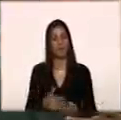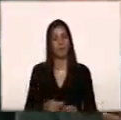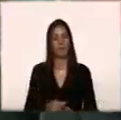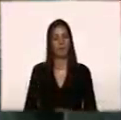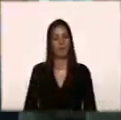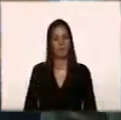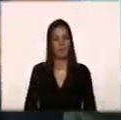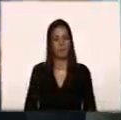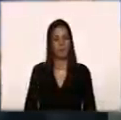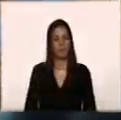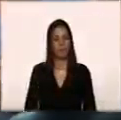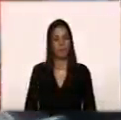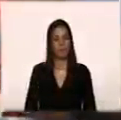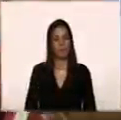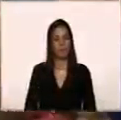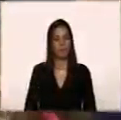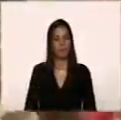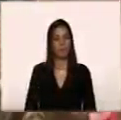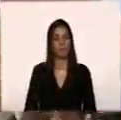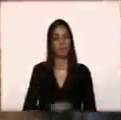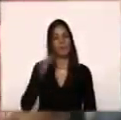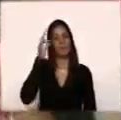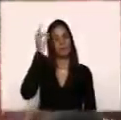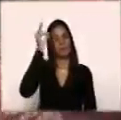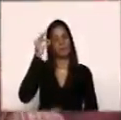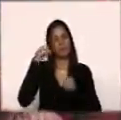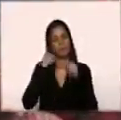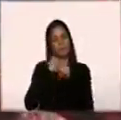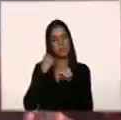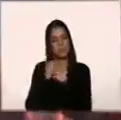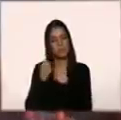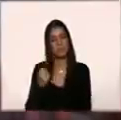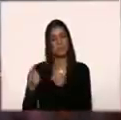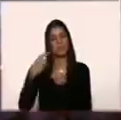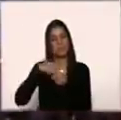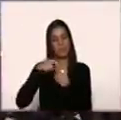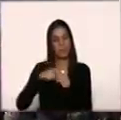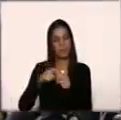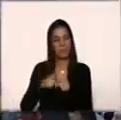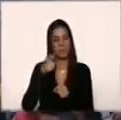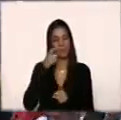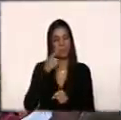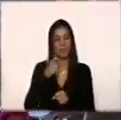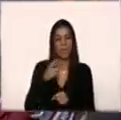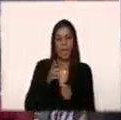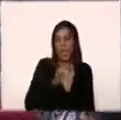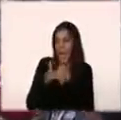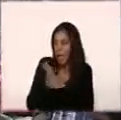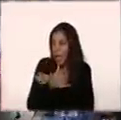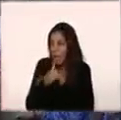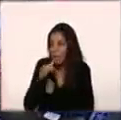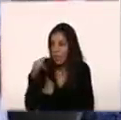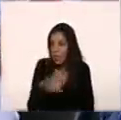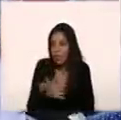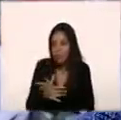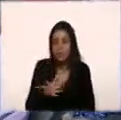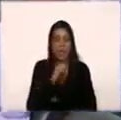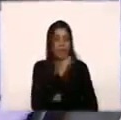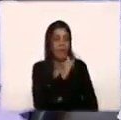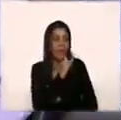No tendrá ningún hombre ni mujer de los CPT, compañeros y compañeras, que andar escondido pasando la